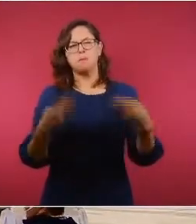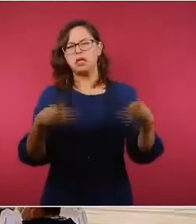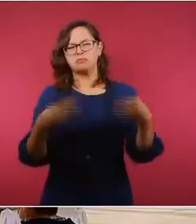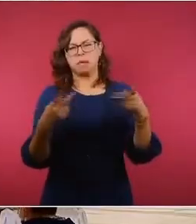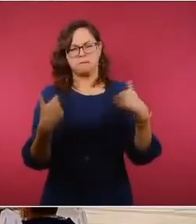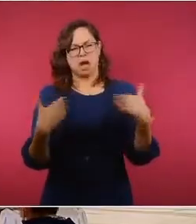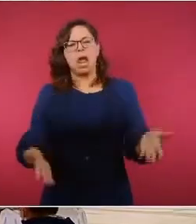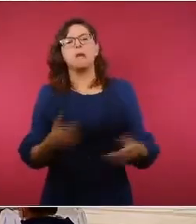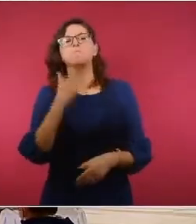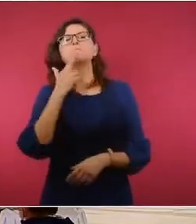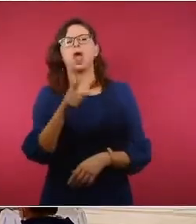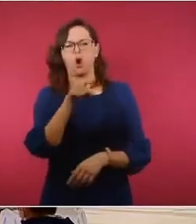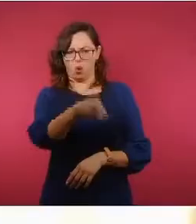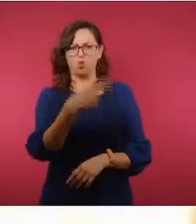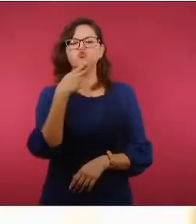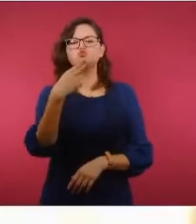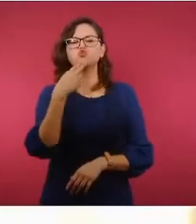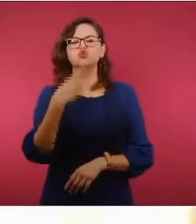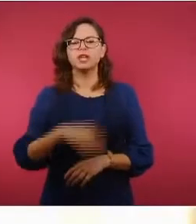úsenlo,